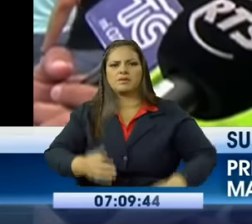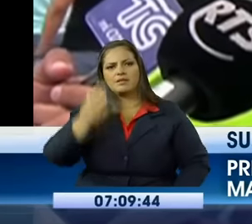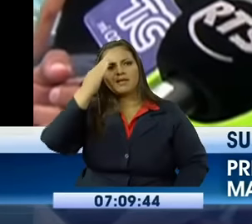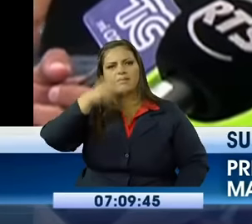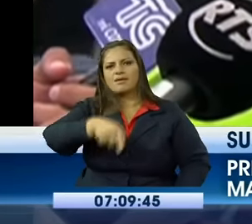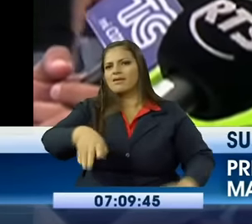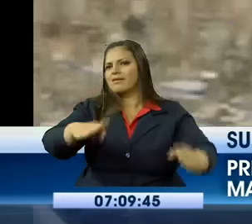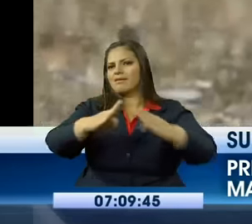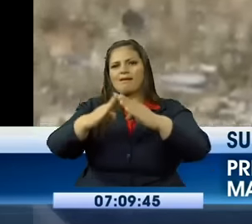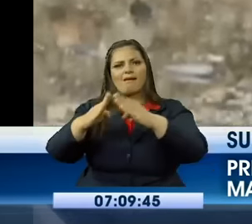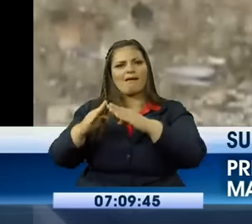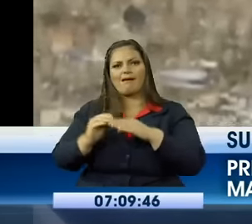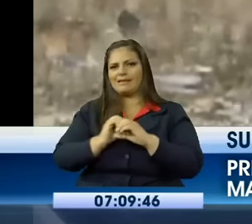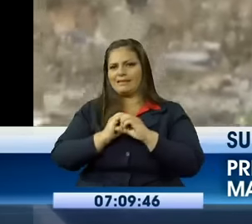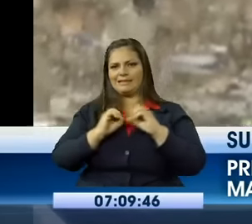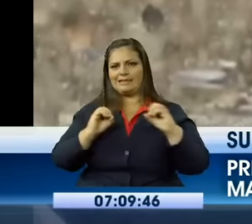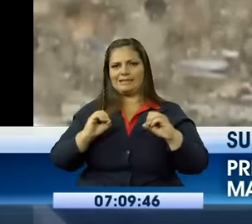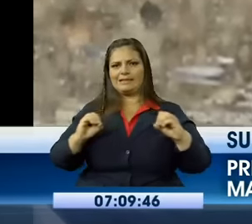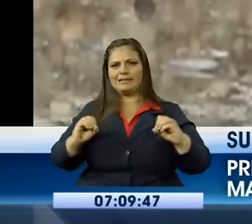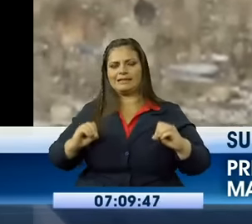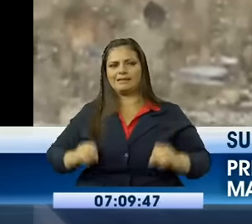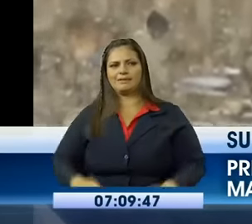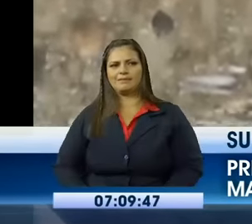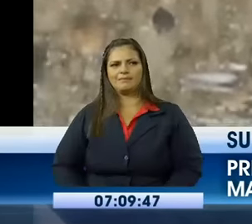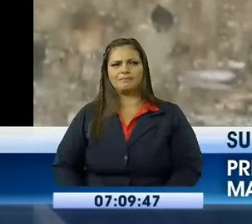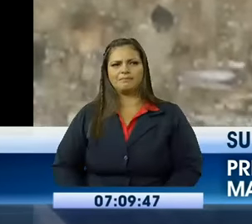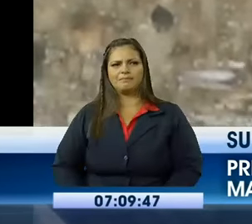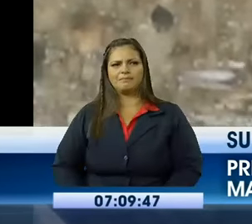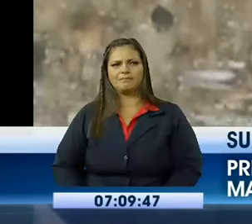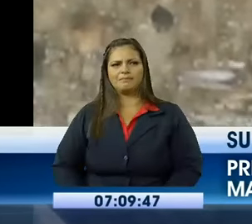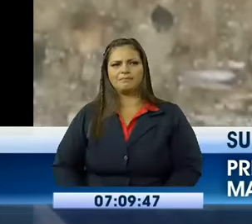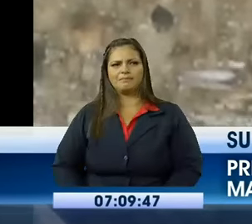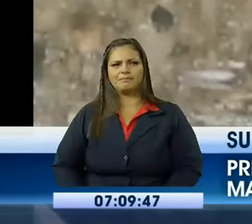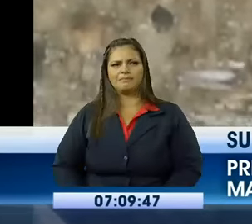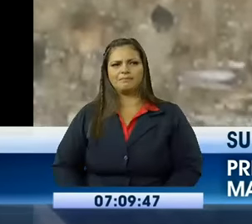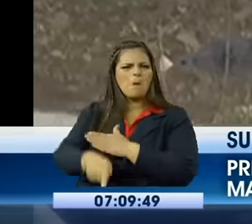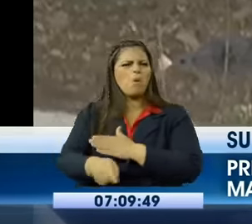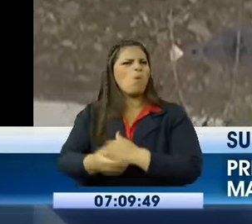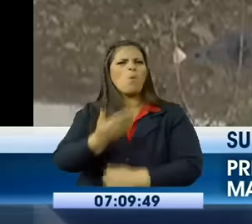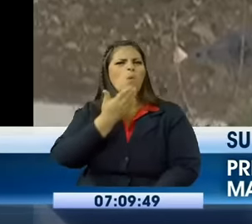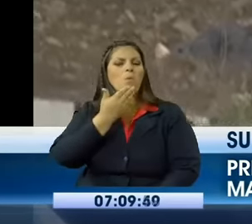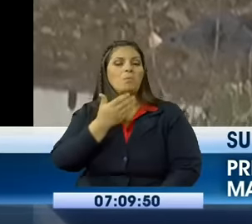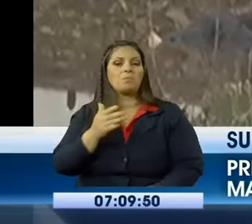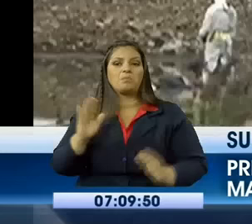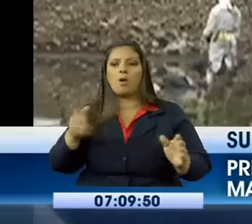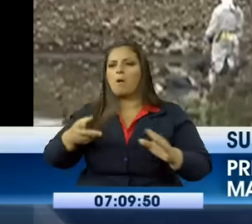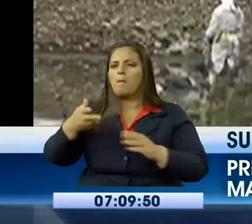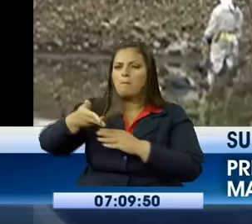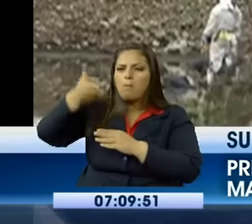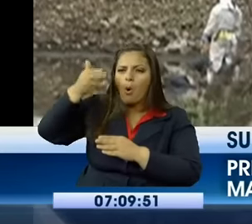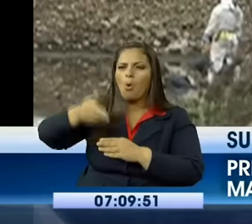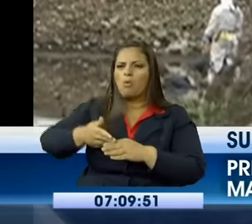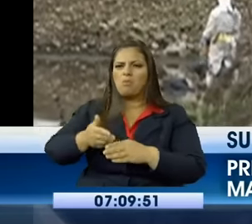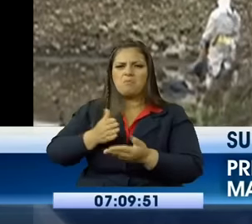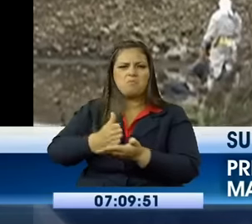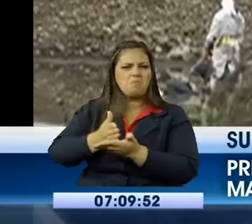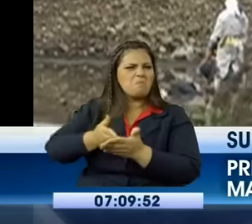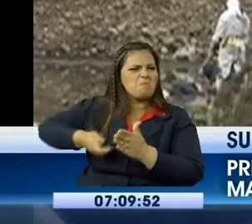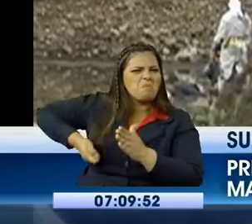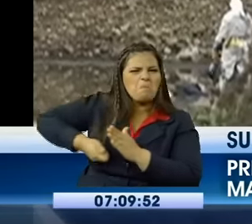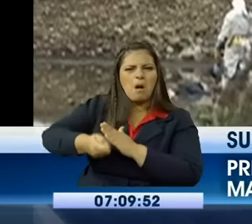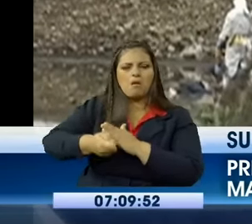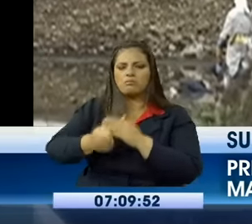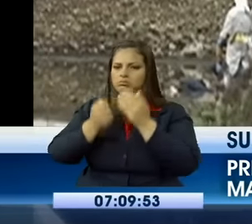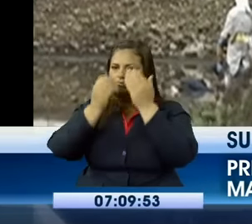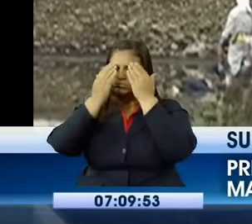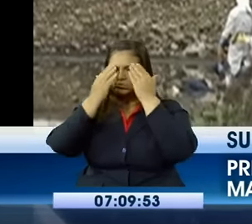a sus alrededores. Se desconoce si utilizaron algún tipo de arma en su contra, pero en las primeras diligencias no se encontró